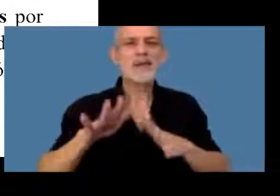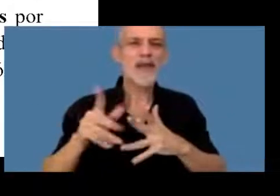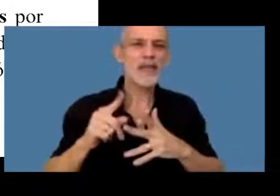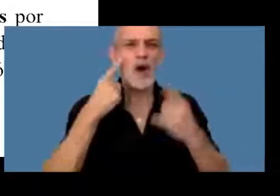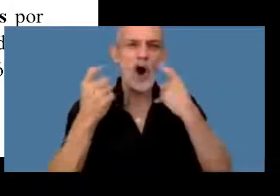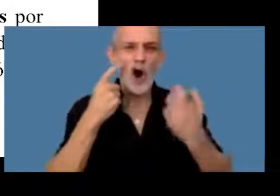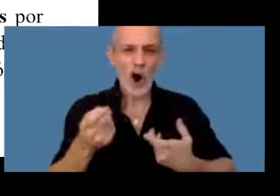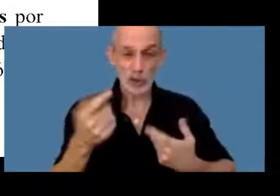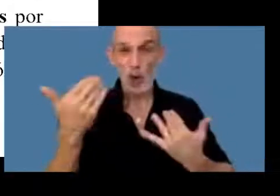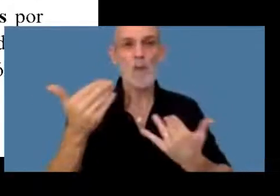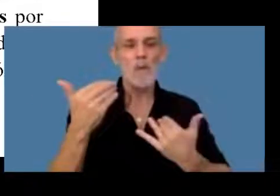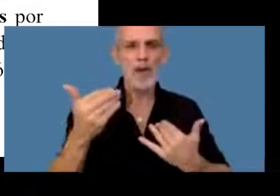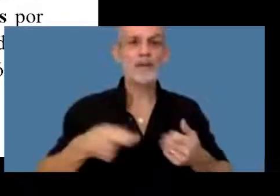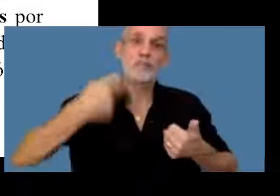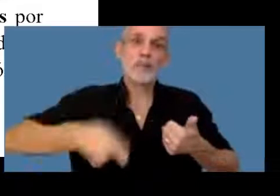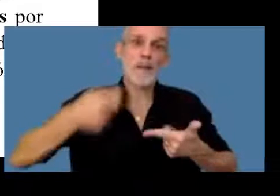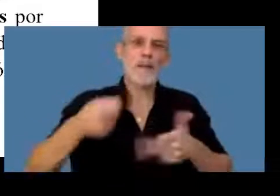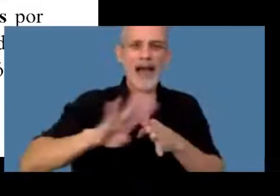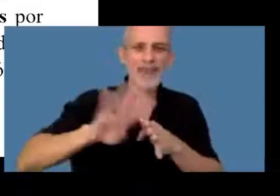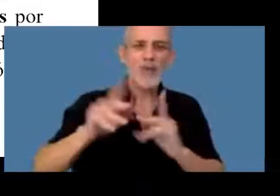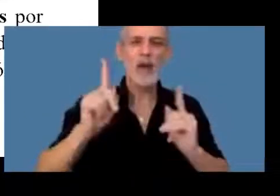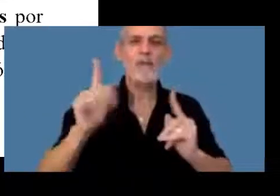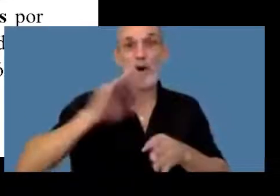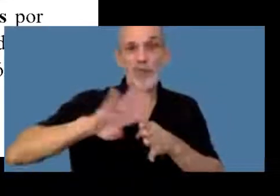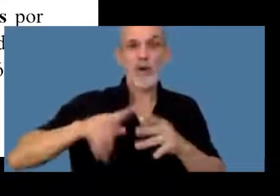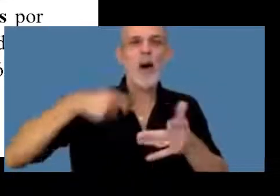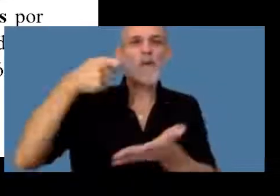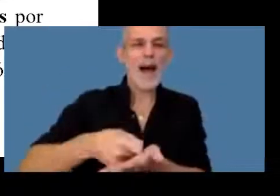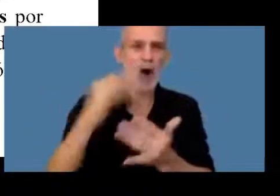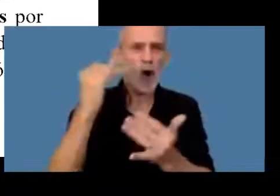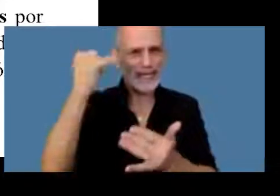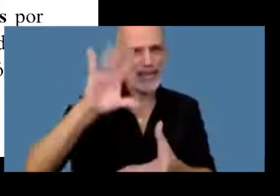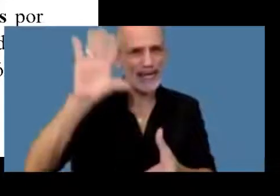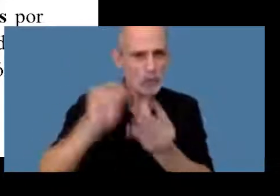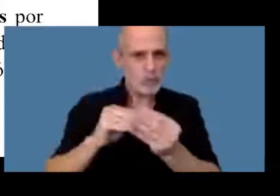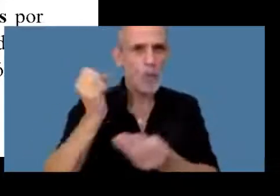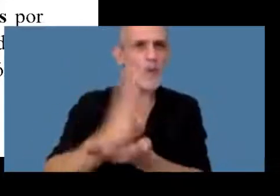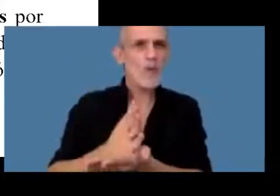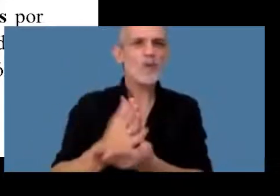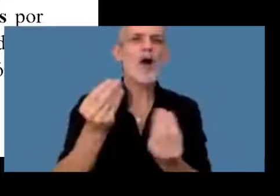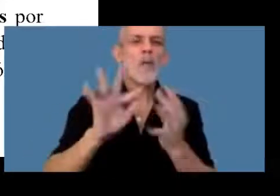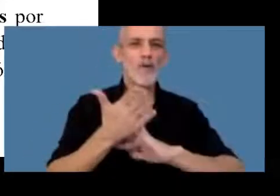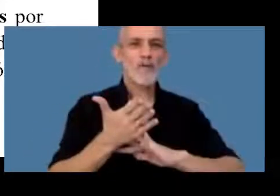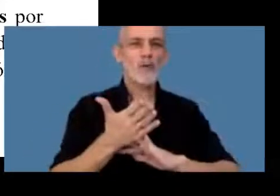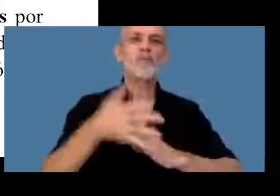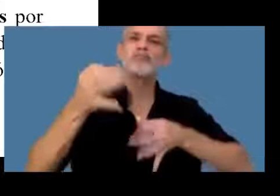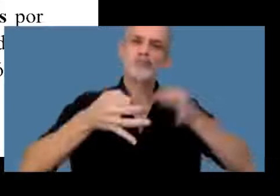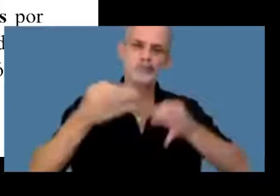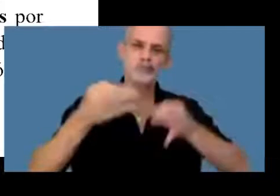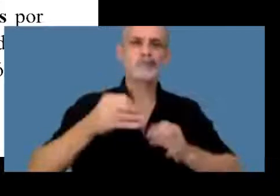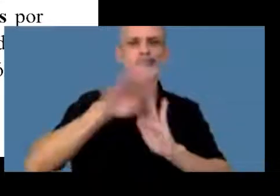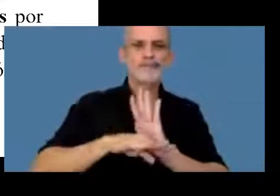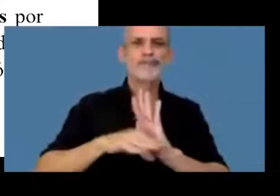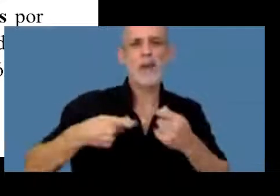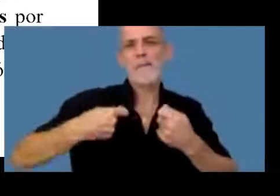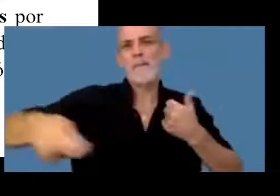podrán regularizar los montos adeudados con los intereses y multas a través de este régimen de facilidades de